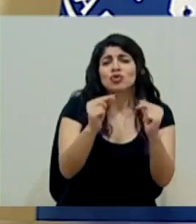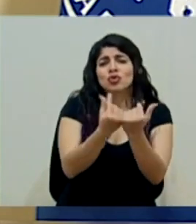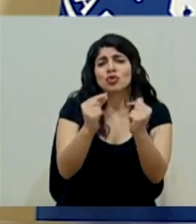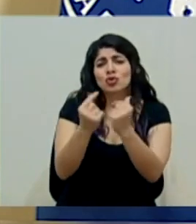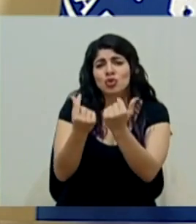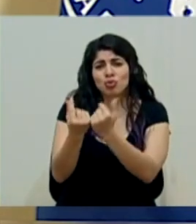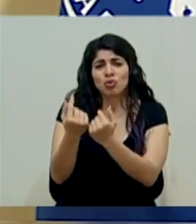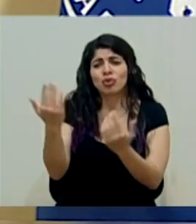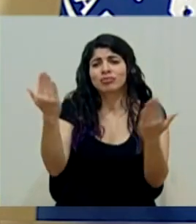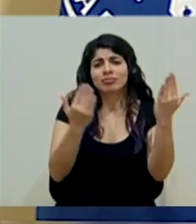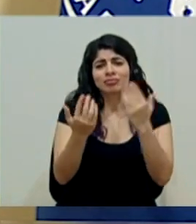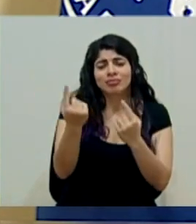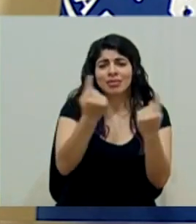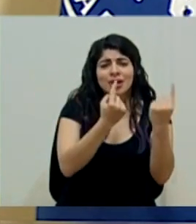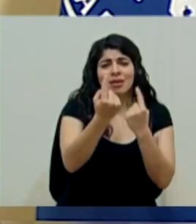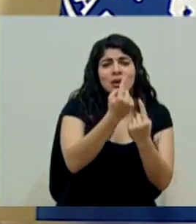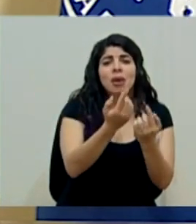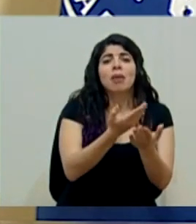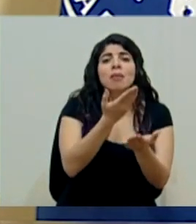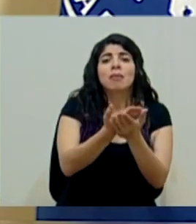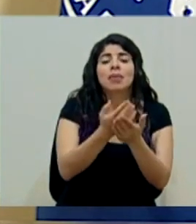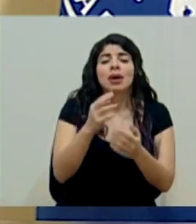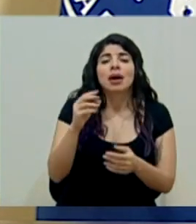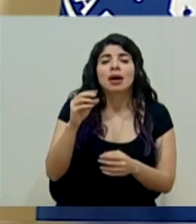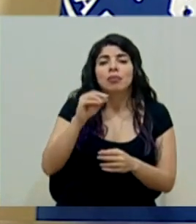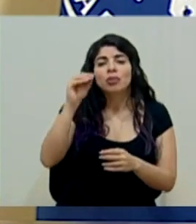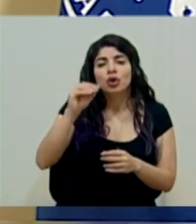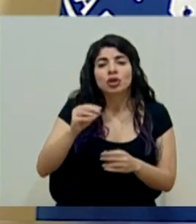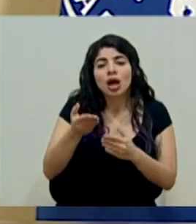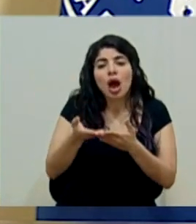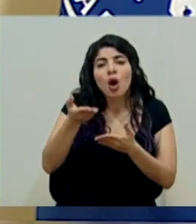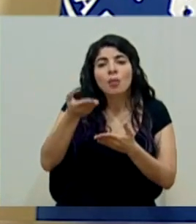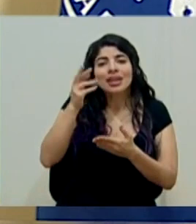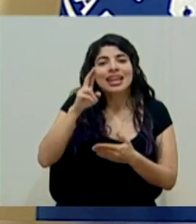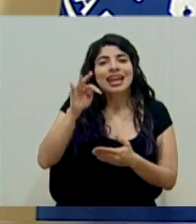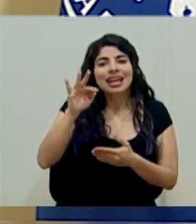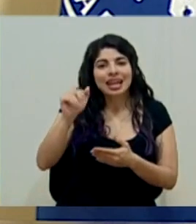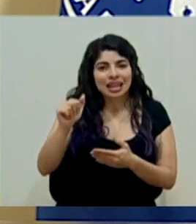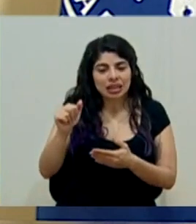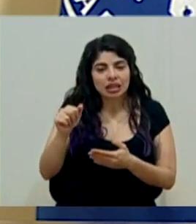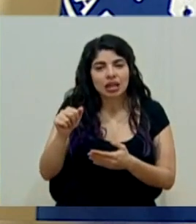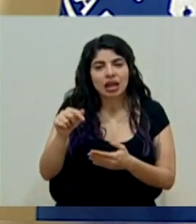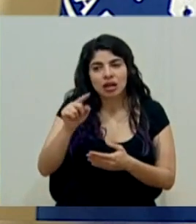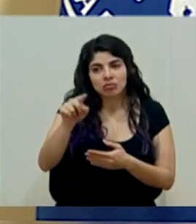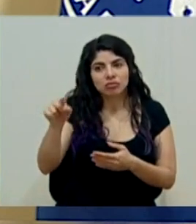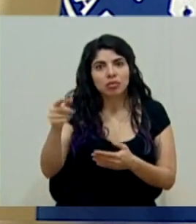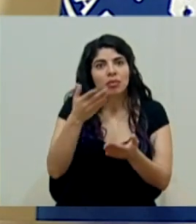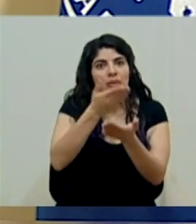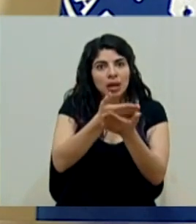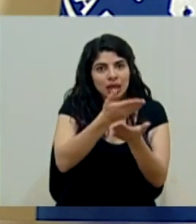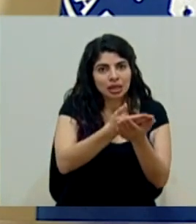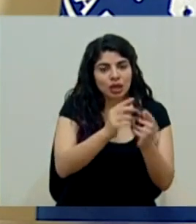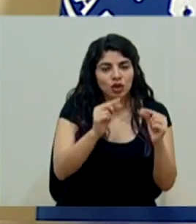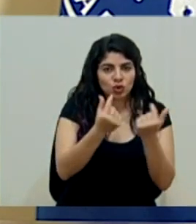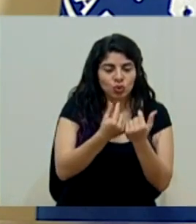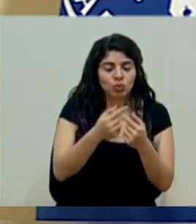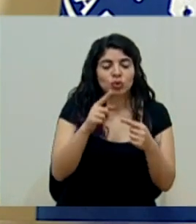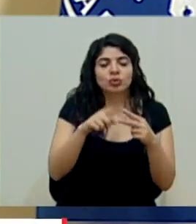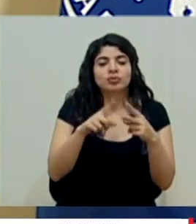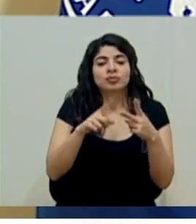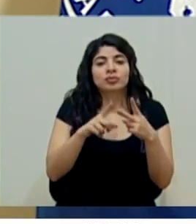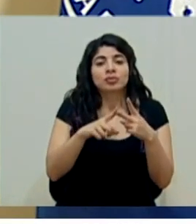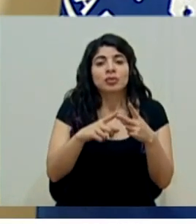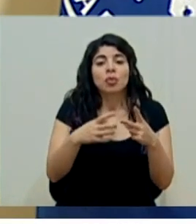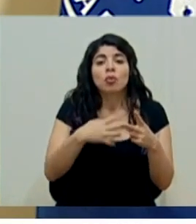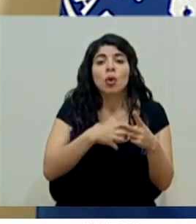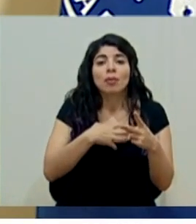ejemplo, plantearon los tractos de renta. El aumentar los tractos de renta fue algo planteado. En el tema de